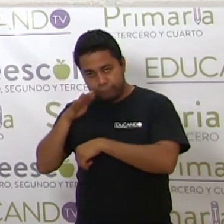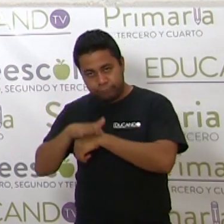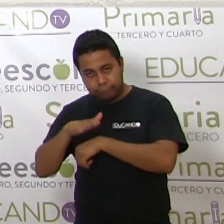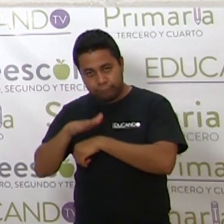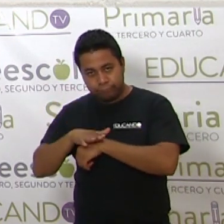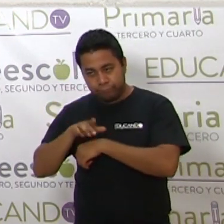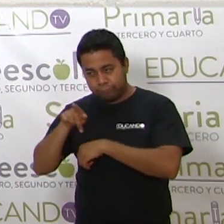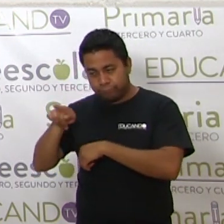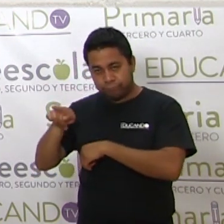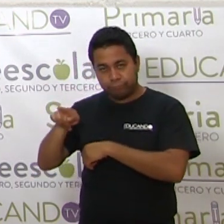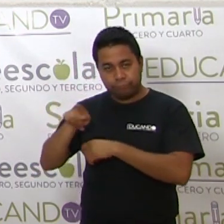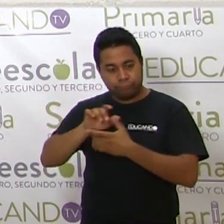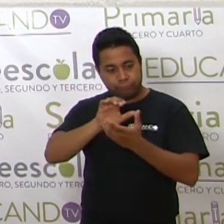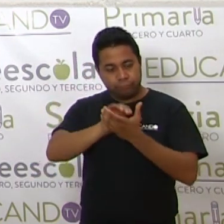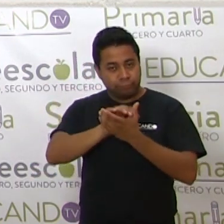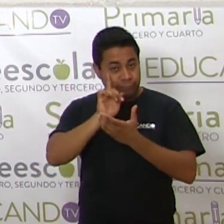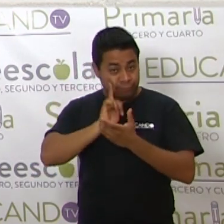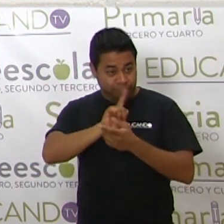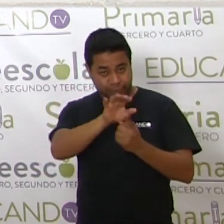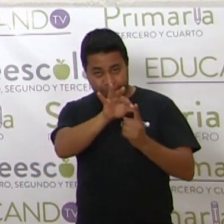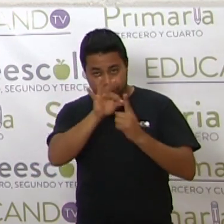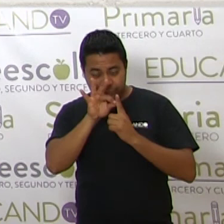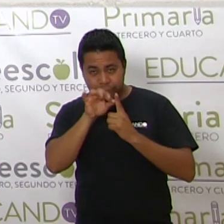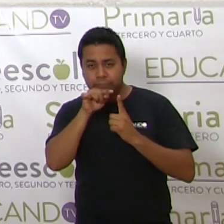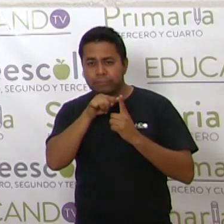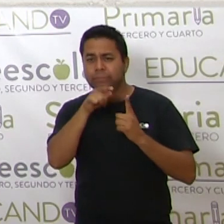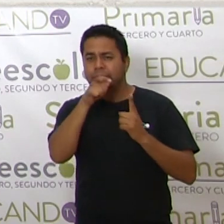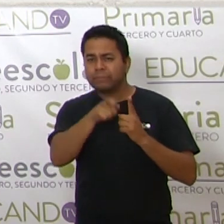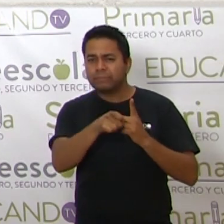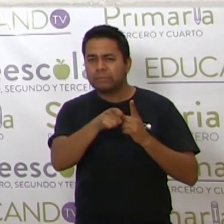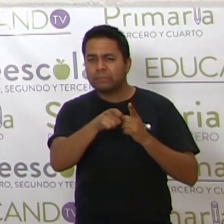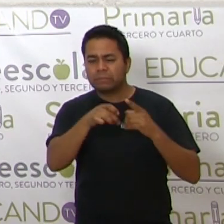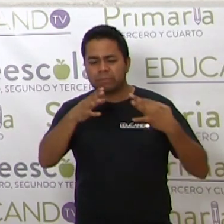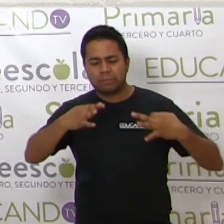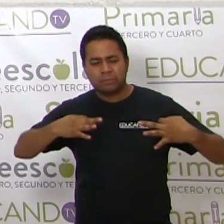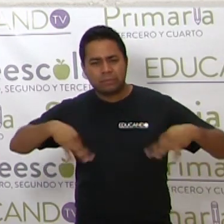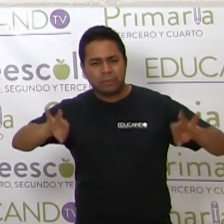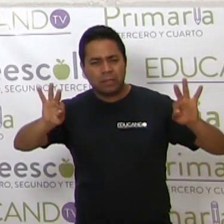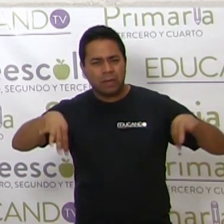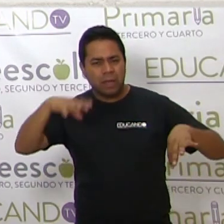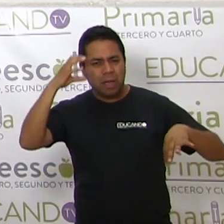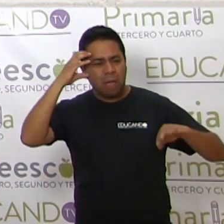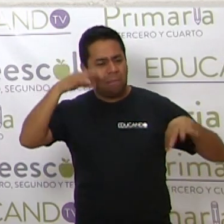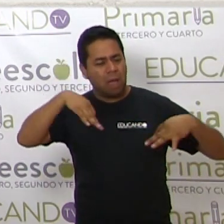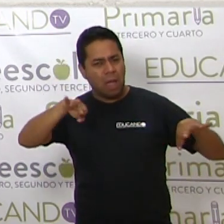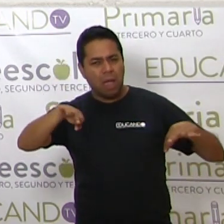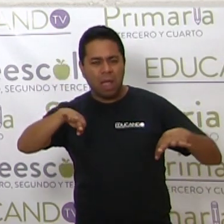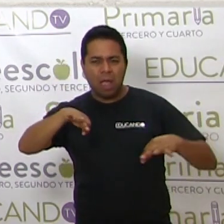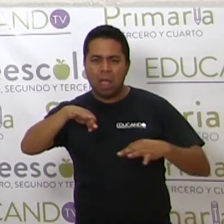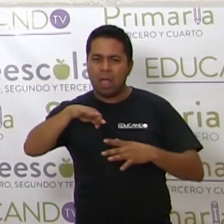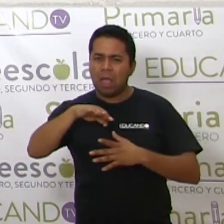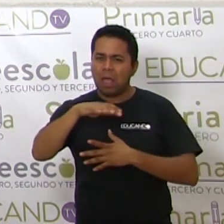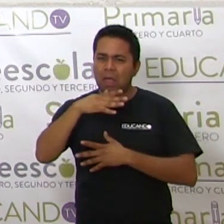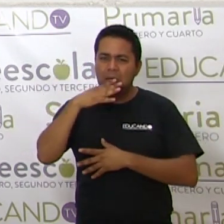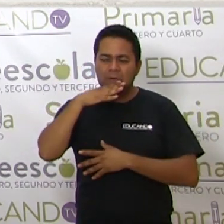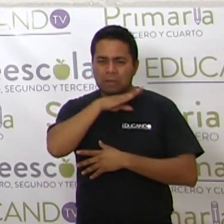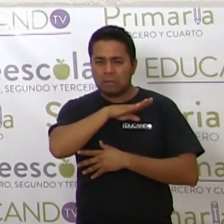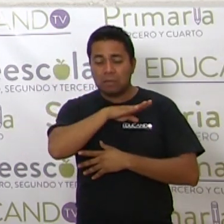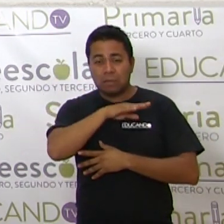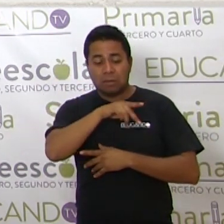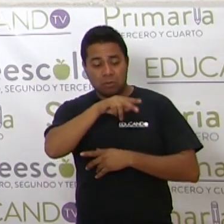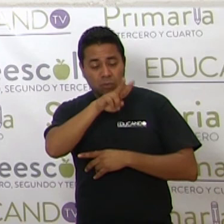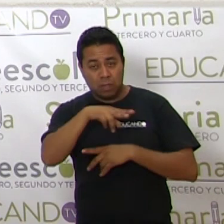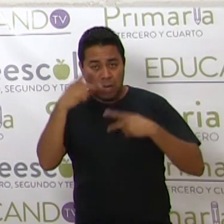él había tomado por su prometida era sólo una infame camarista desleal y que la verdadera princesa